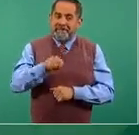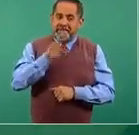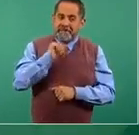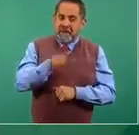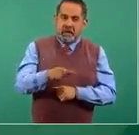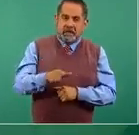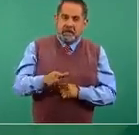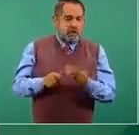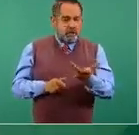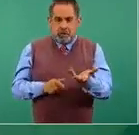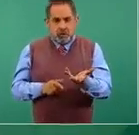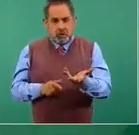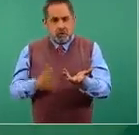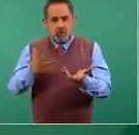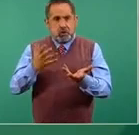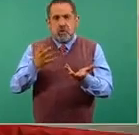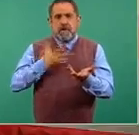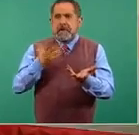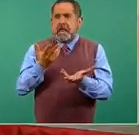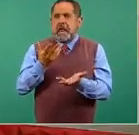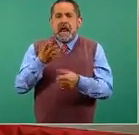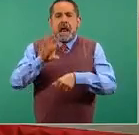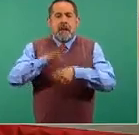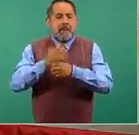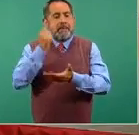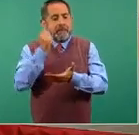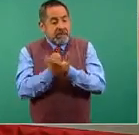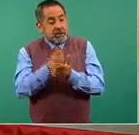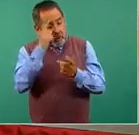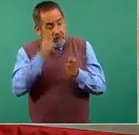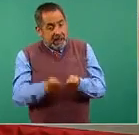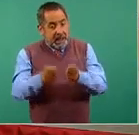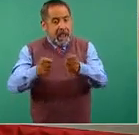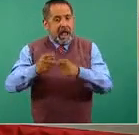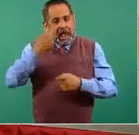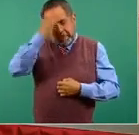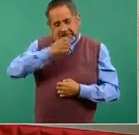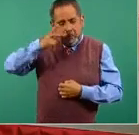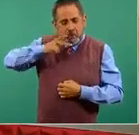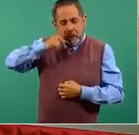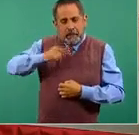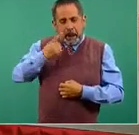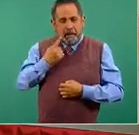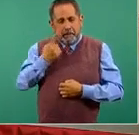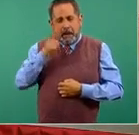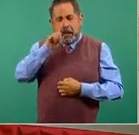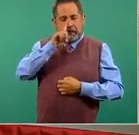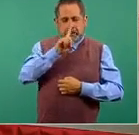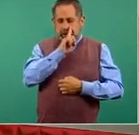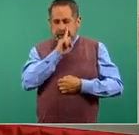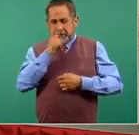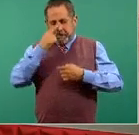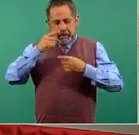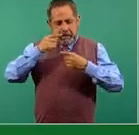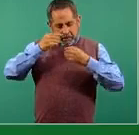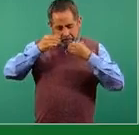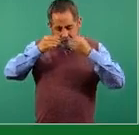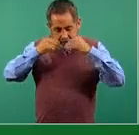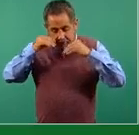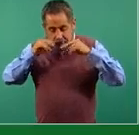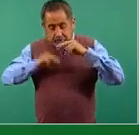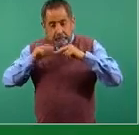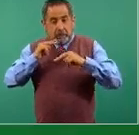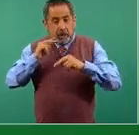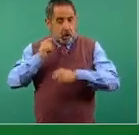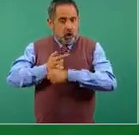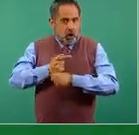está acreditado para el ejercicio de la práctica de esta prueba. Desde luego estamos en espera de